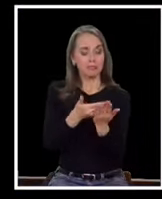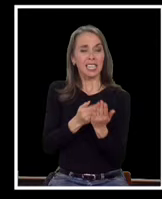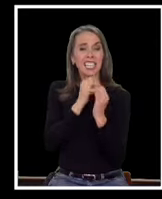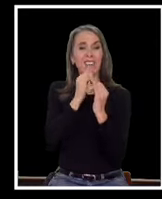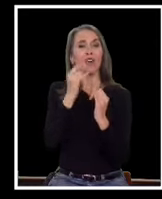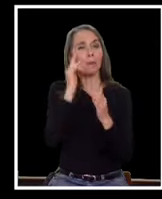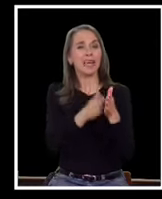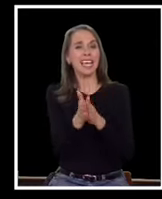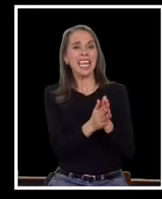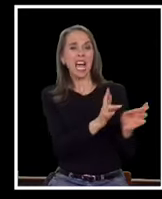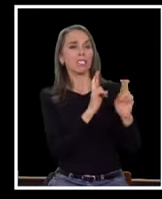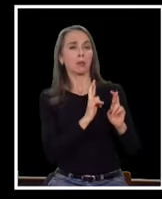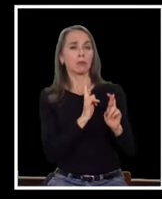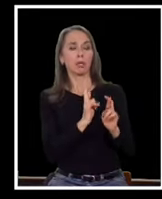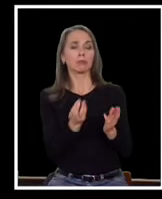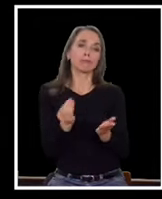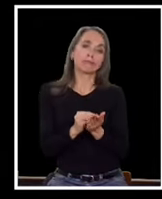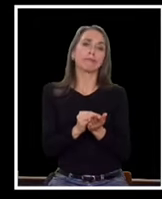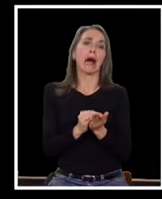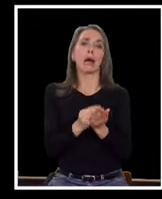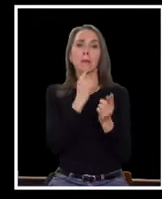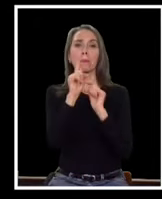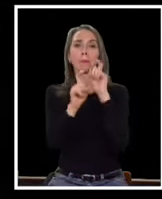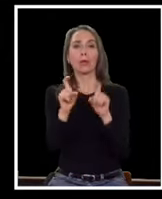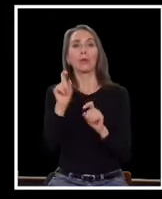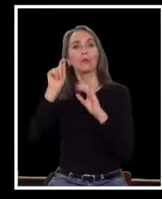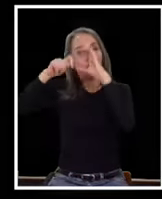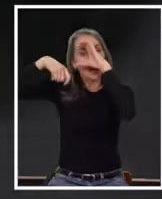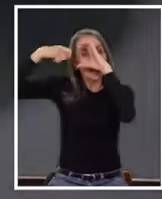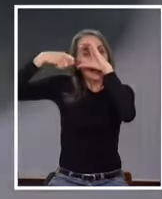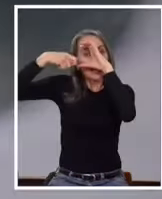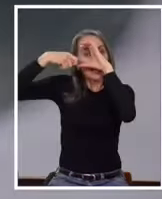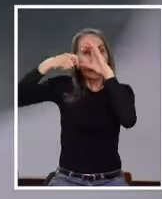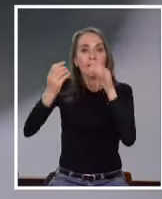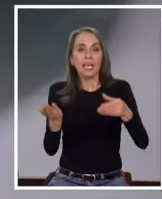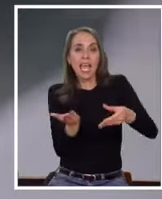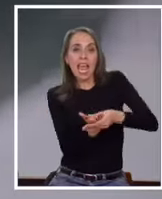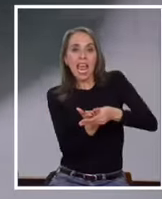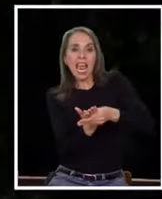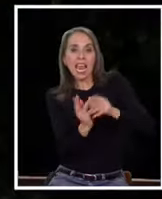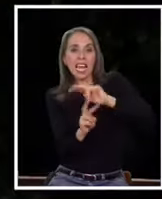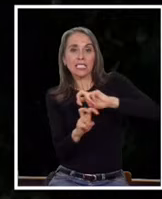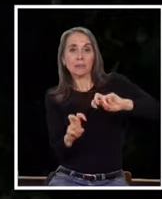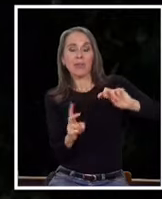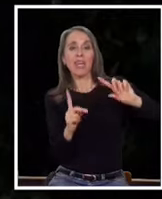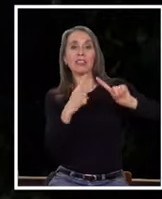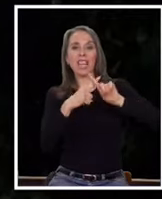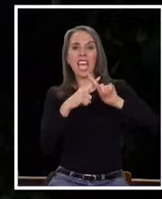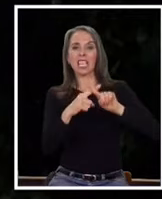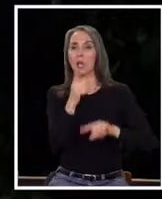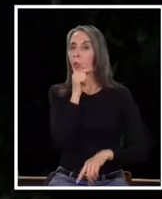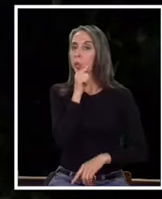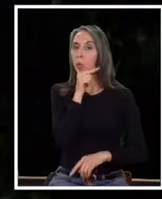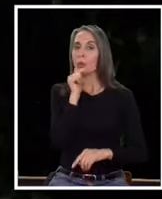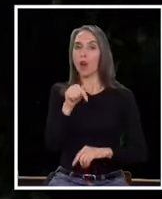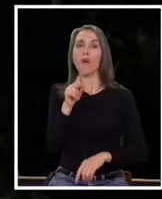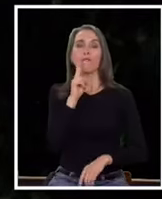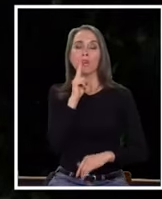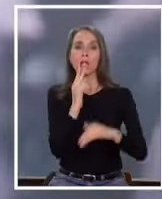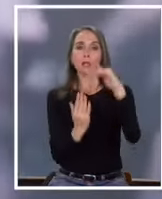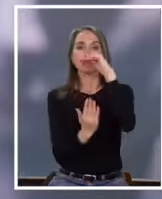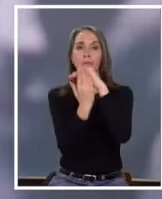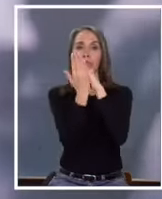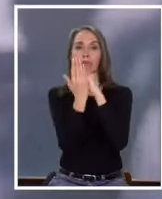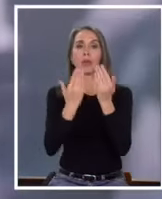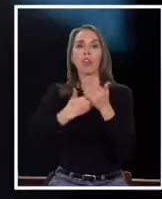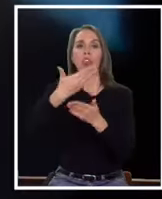que respuestas. El propio creador de la popular serie Los Expedientes X fue escéptico y escribió este viernes en